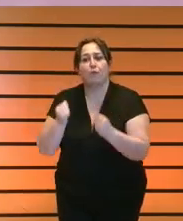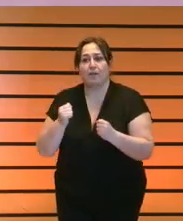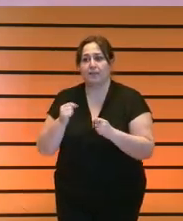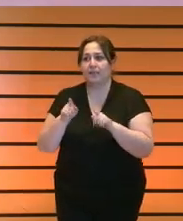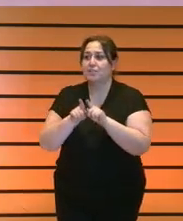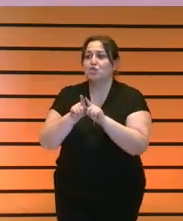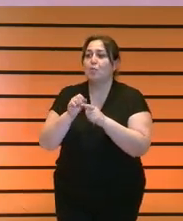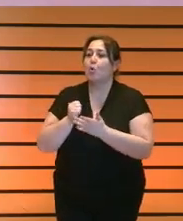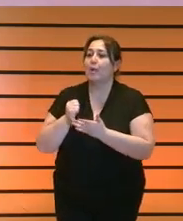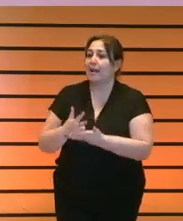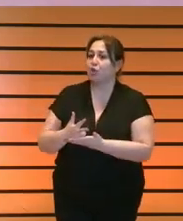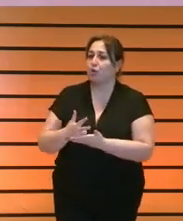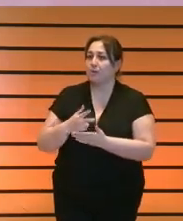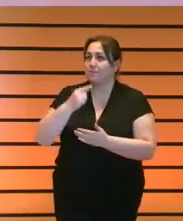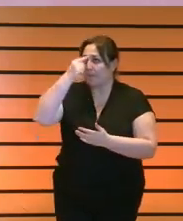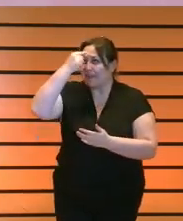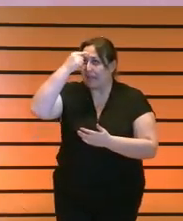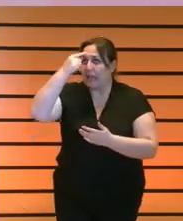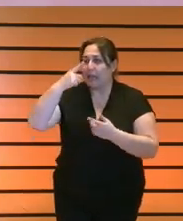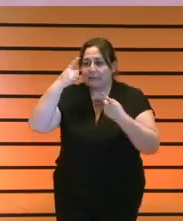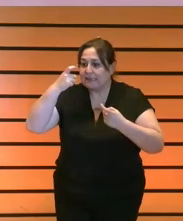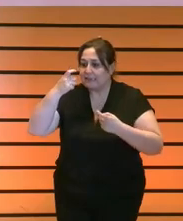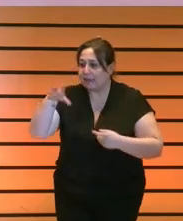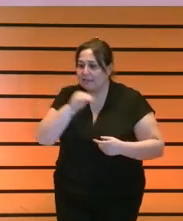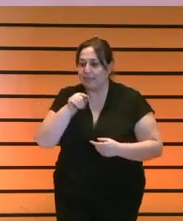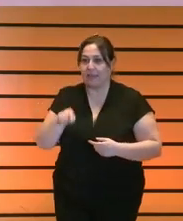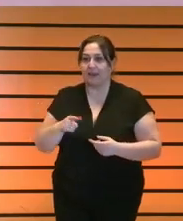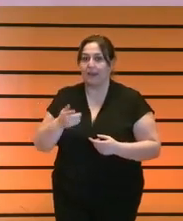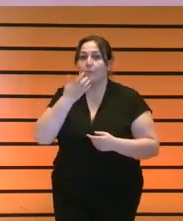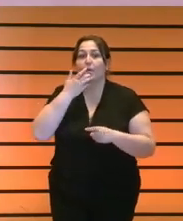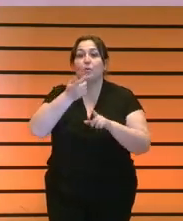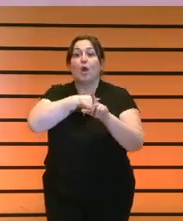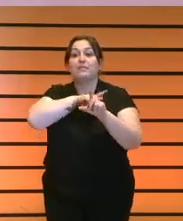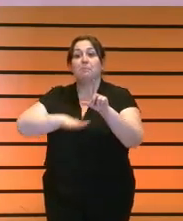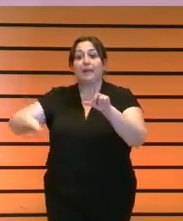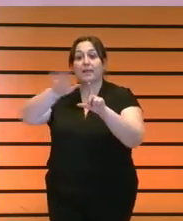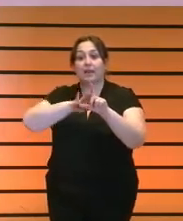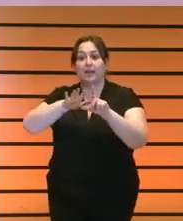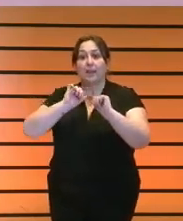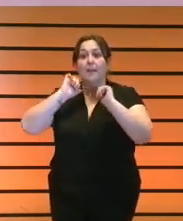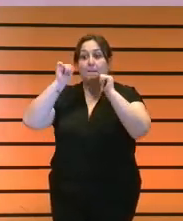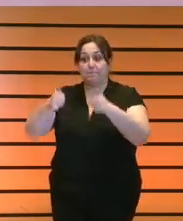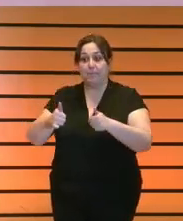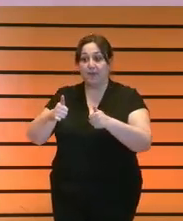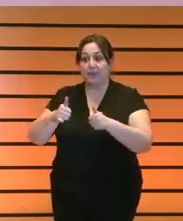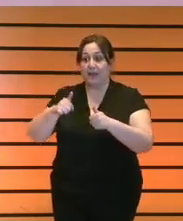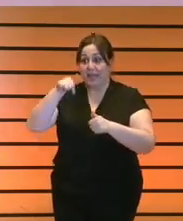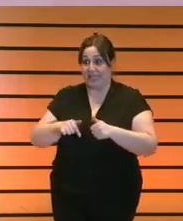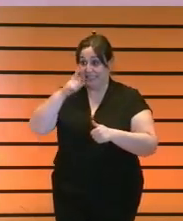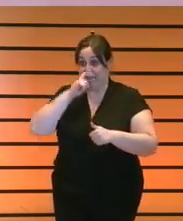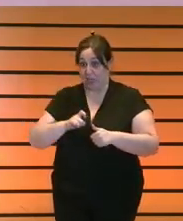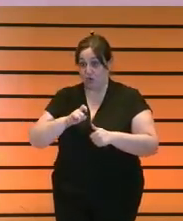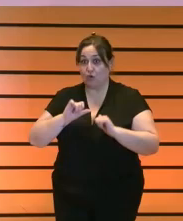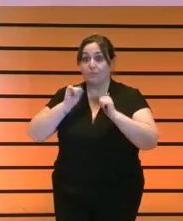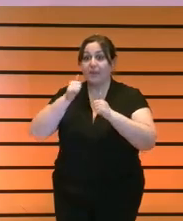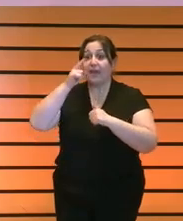ya mental el entender eso. España, por ejemplo, entra en déficit ecológico el 12 de mayo. Este año ha entrado en